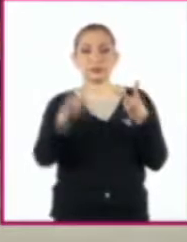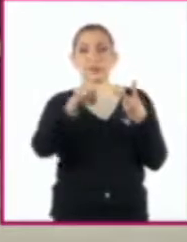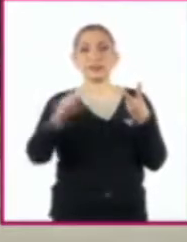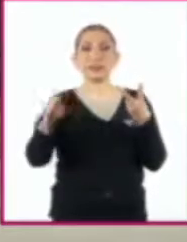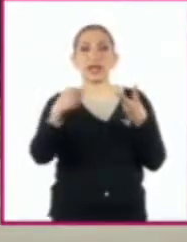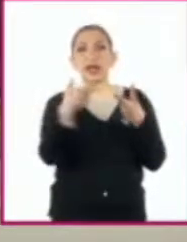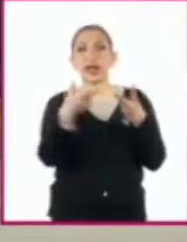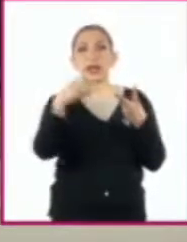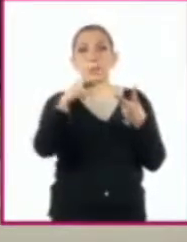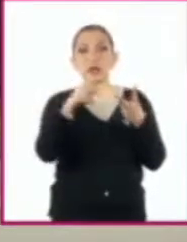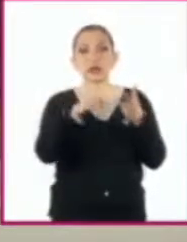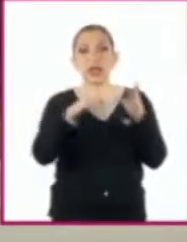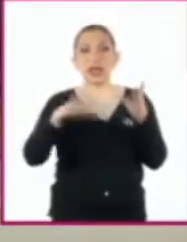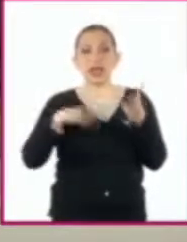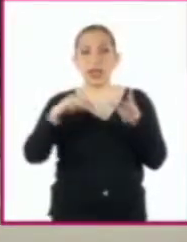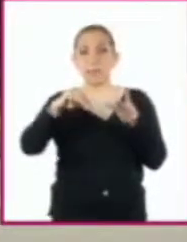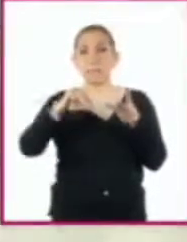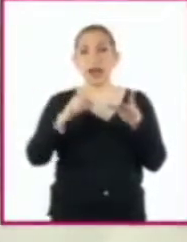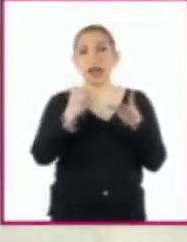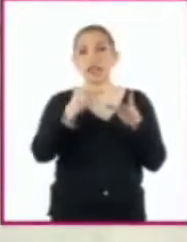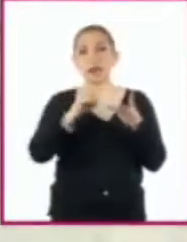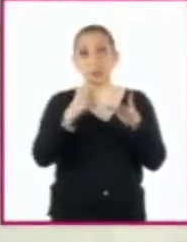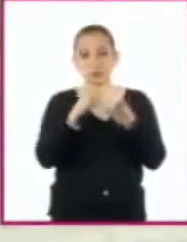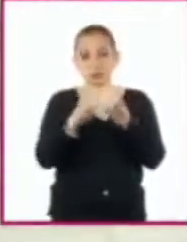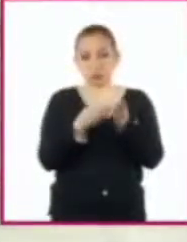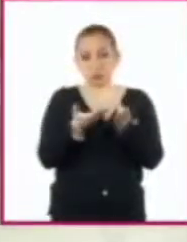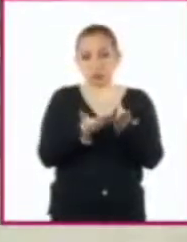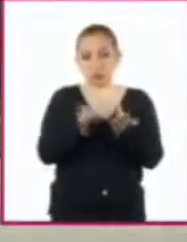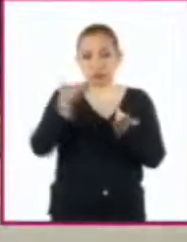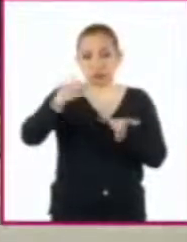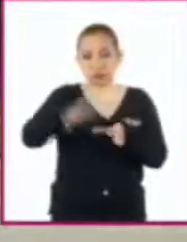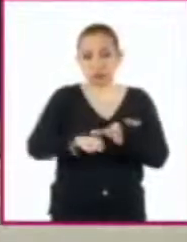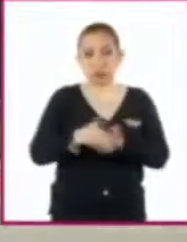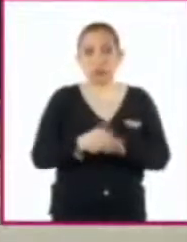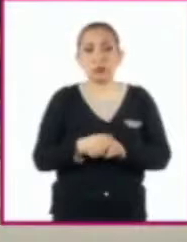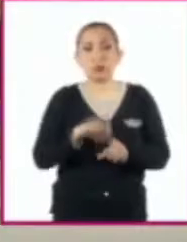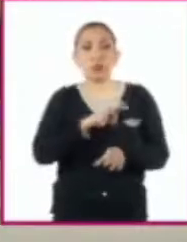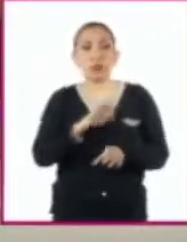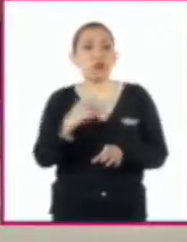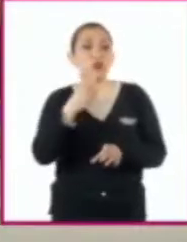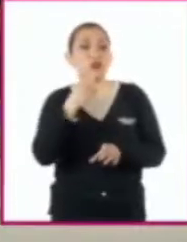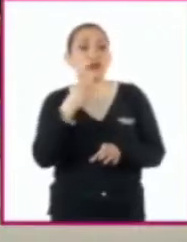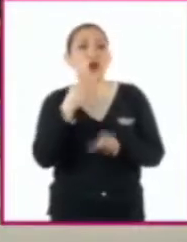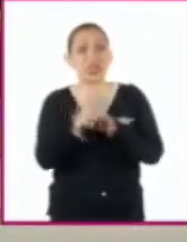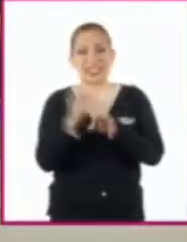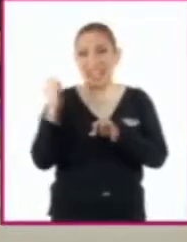100 gramos de mayonesa. Podemos ocupar la que